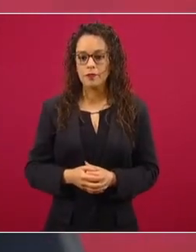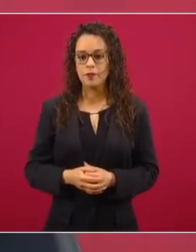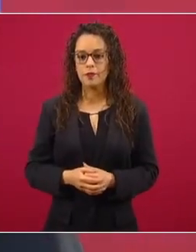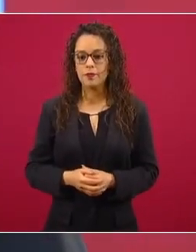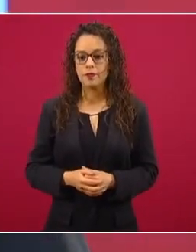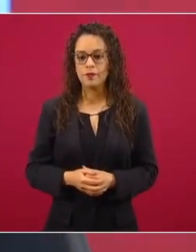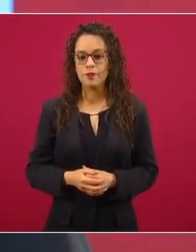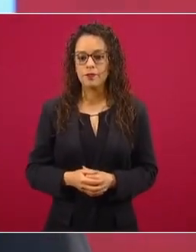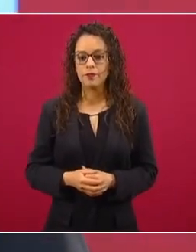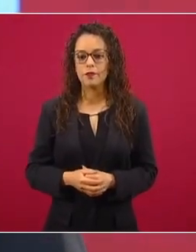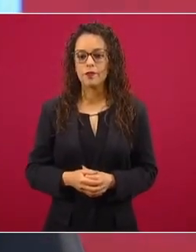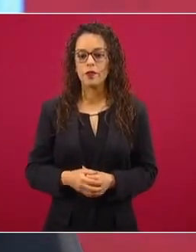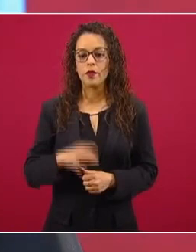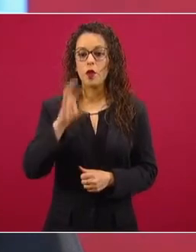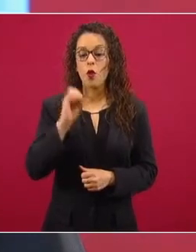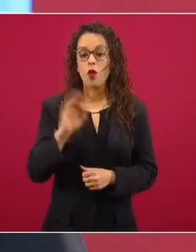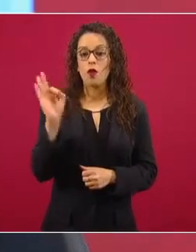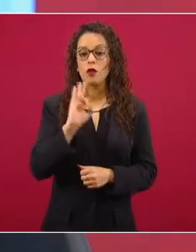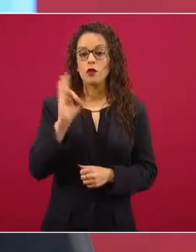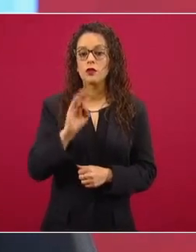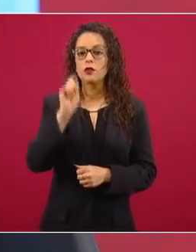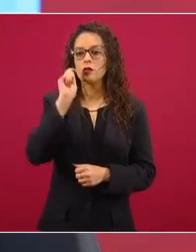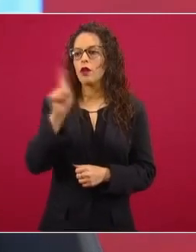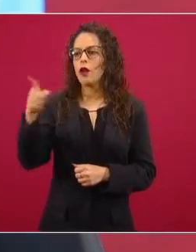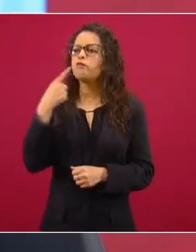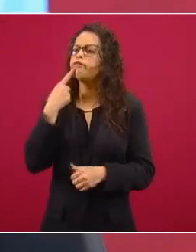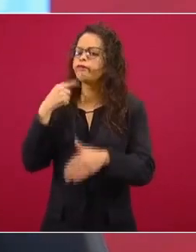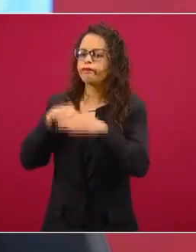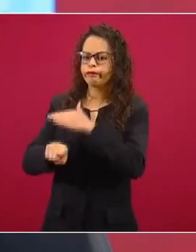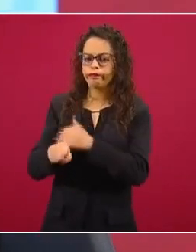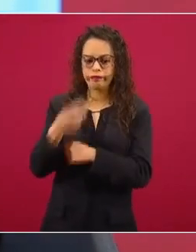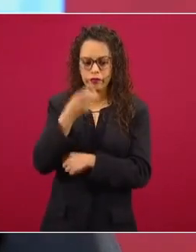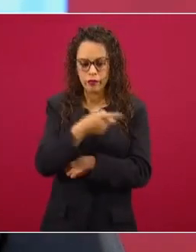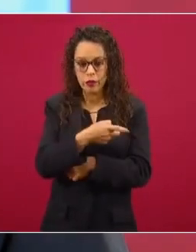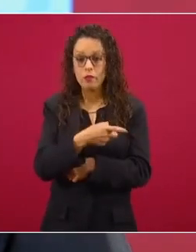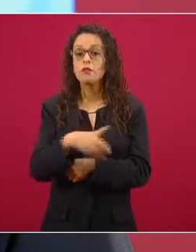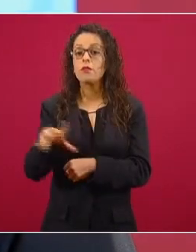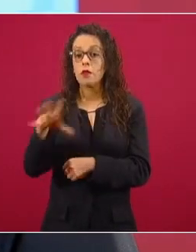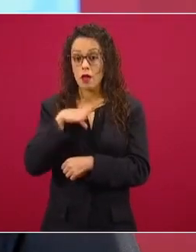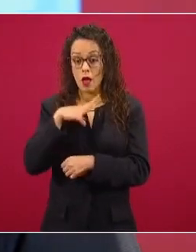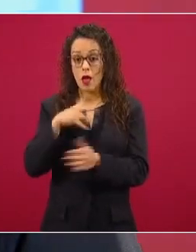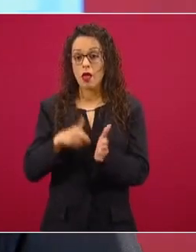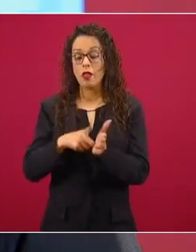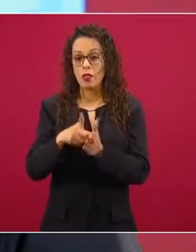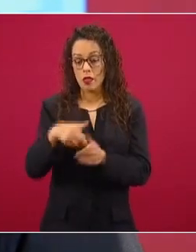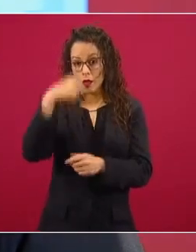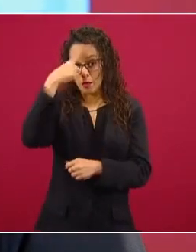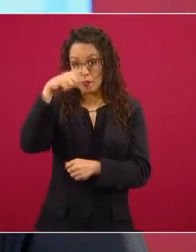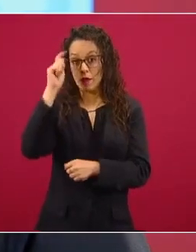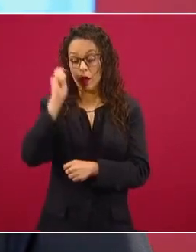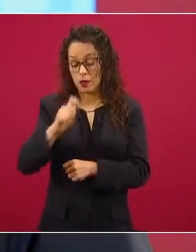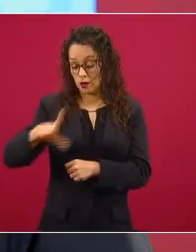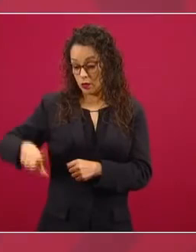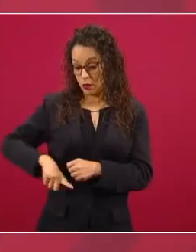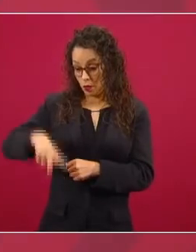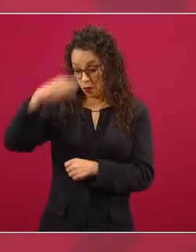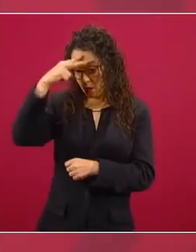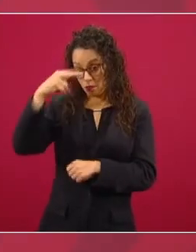juicio o tiene que enfrentar una acusación, tiene asistencia del gobierno de